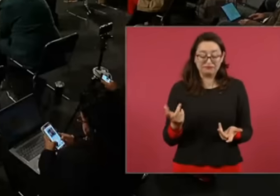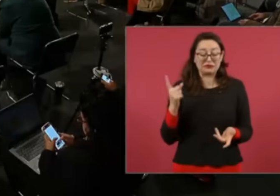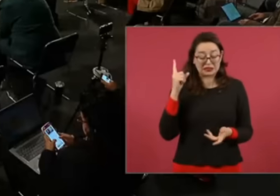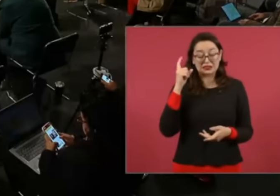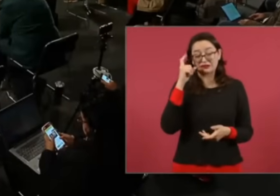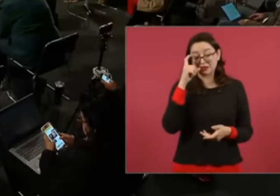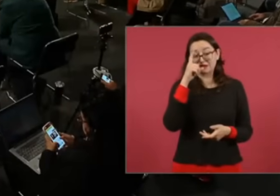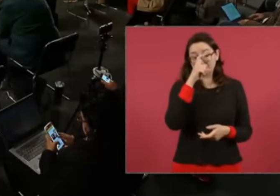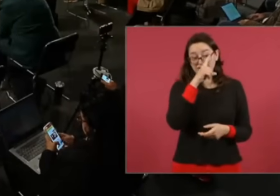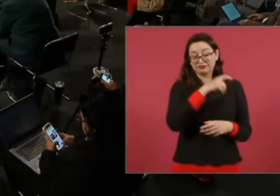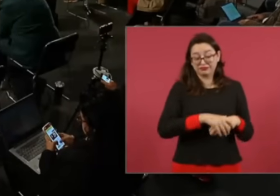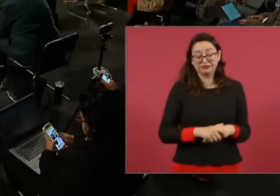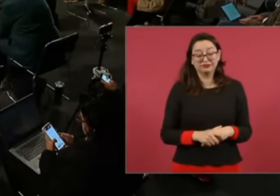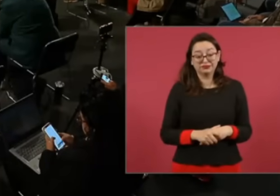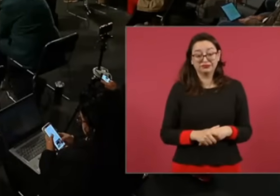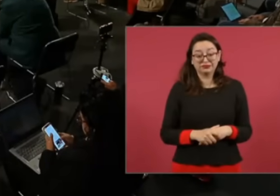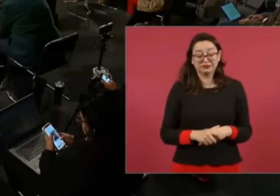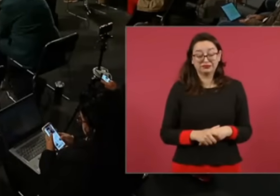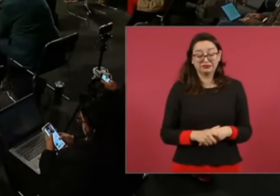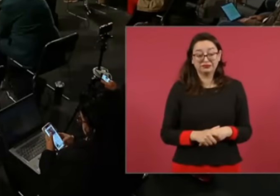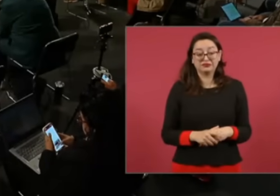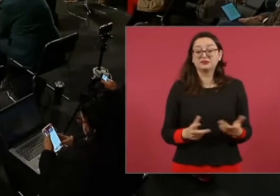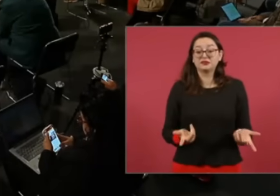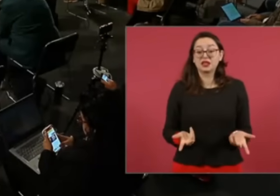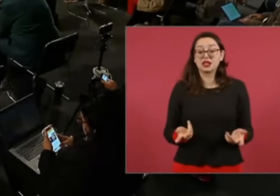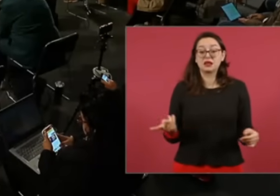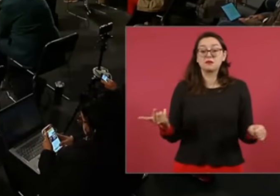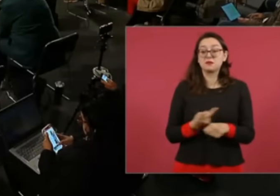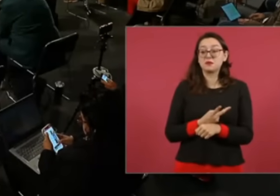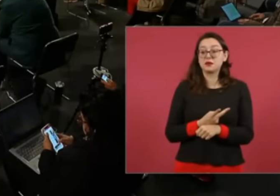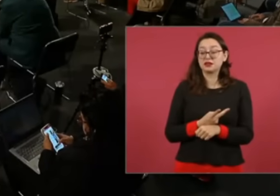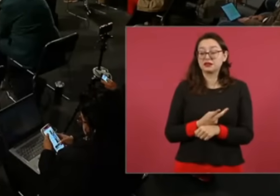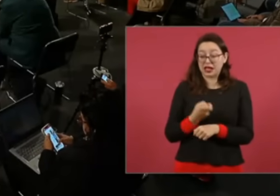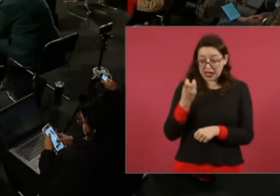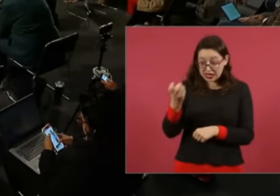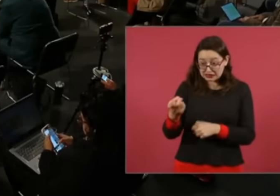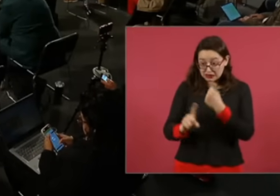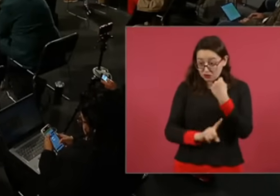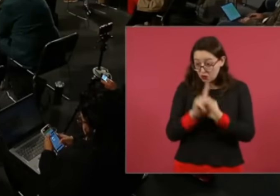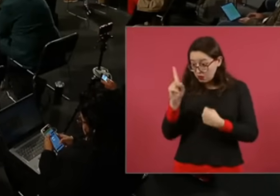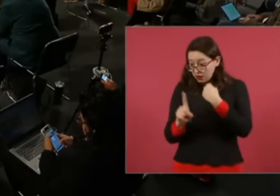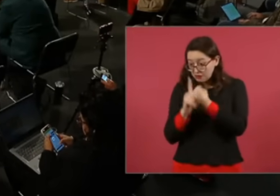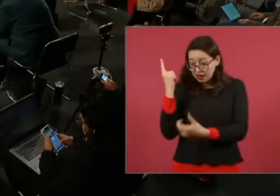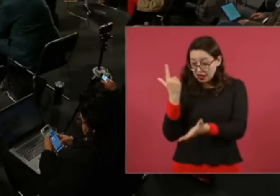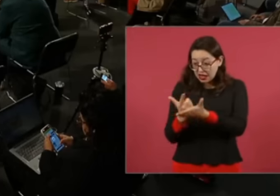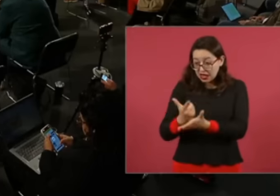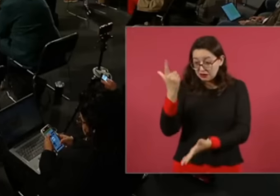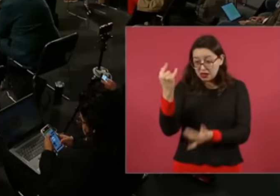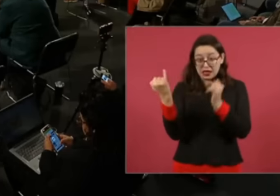complejo porque no sucede en todo el país.